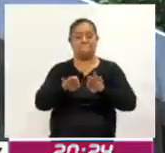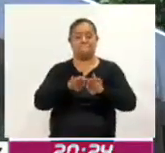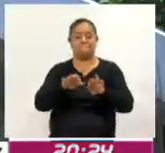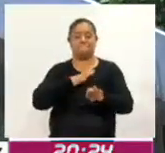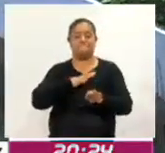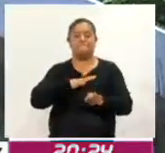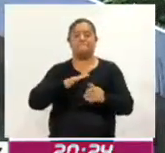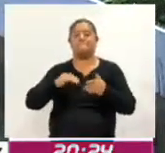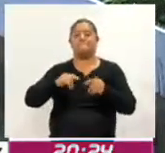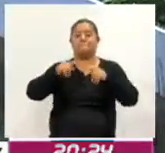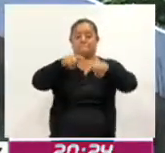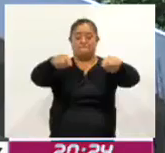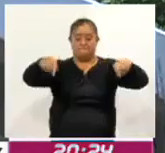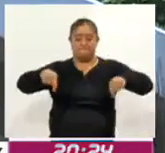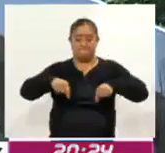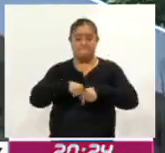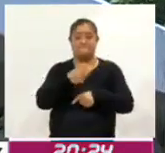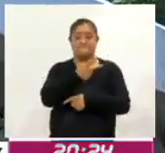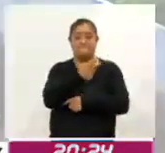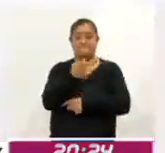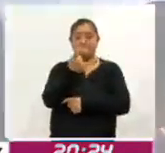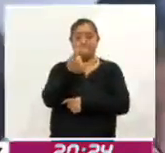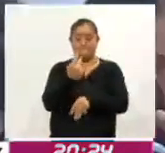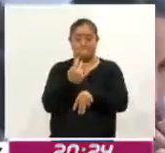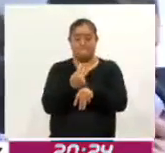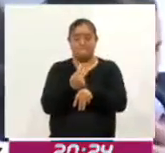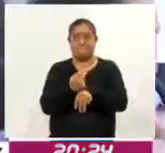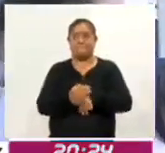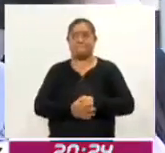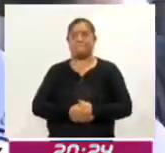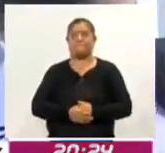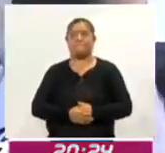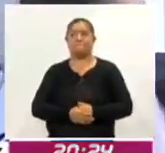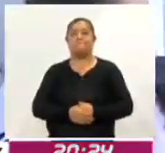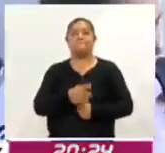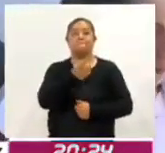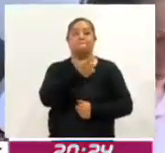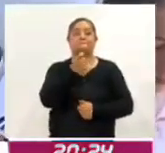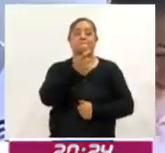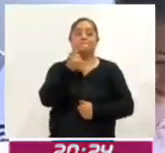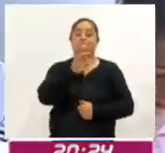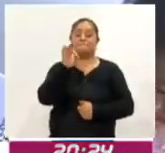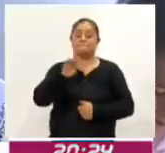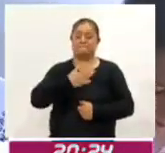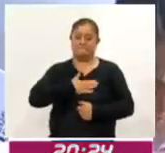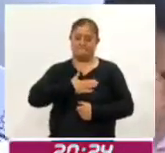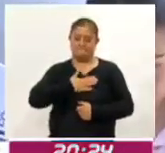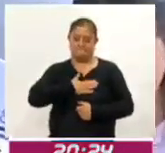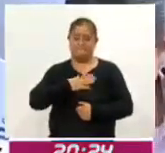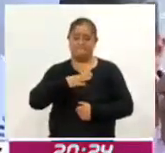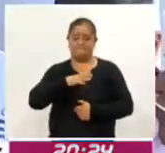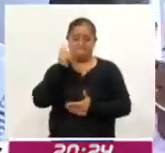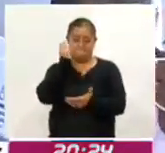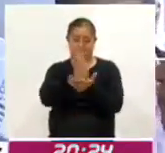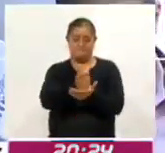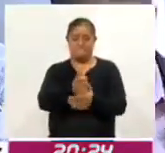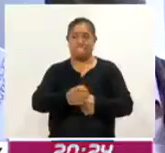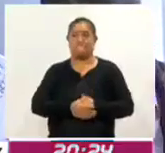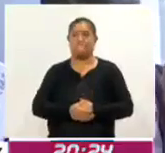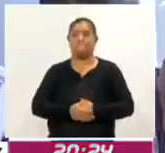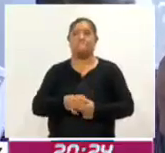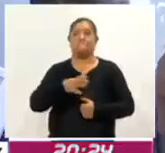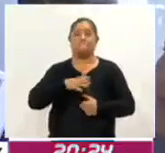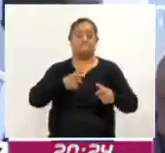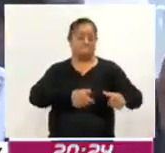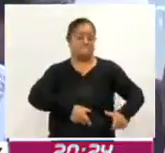una superficie de 201 metros cuadrados. Fue 100% aportación estatal. Fue la estructura,